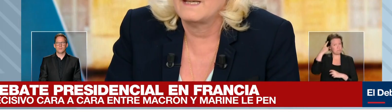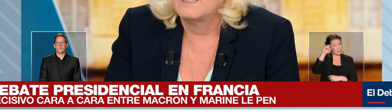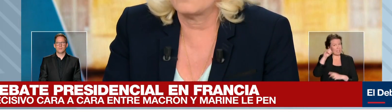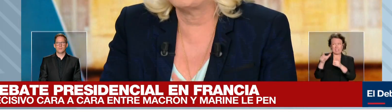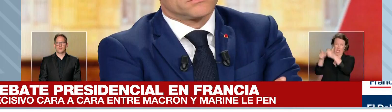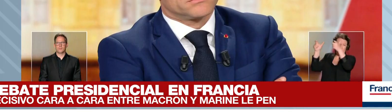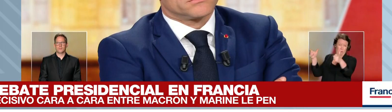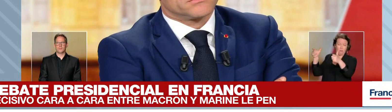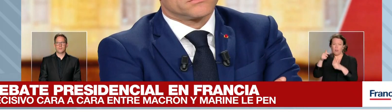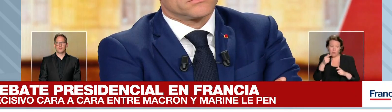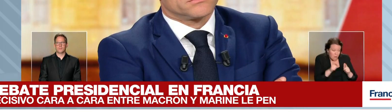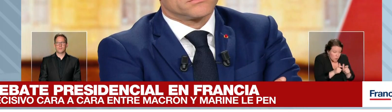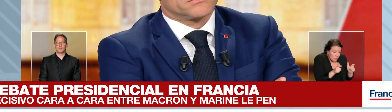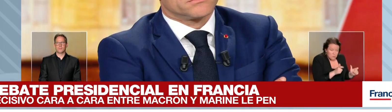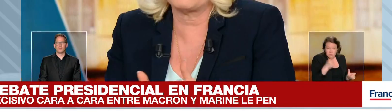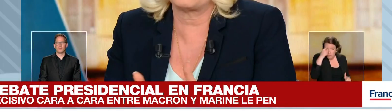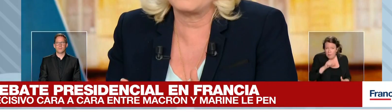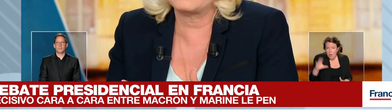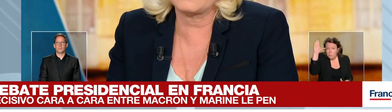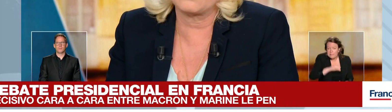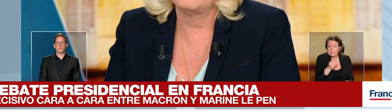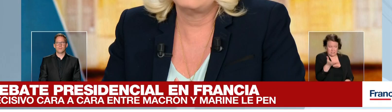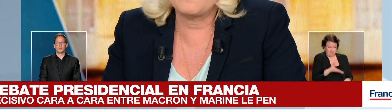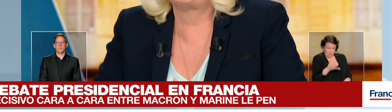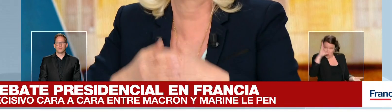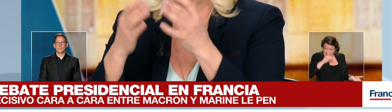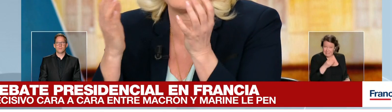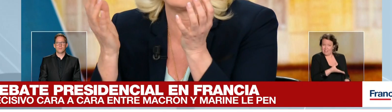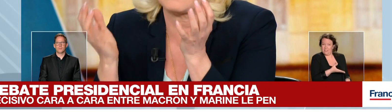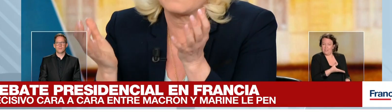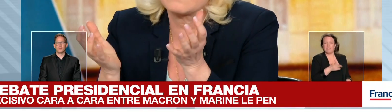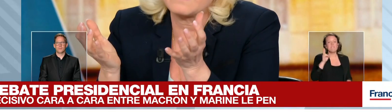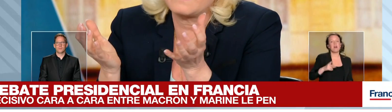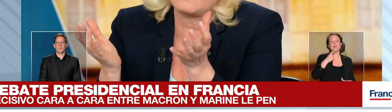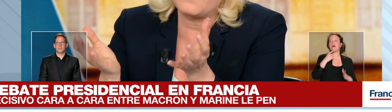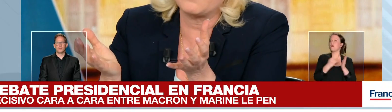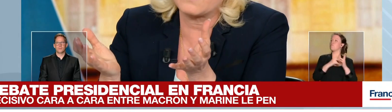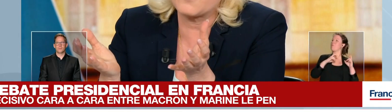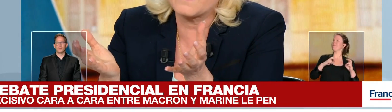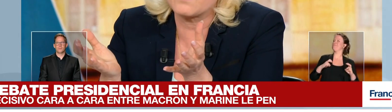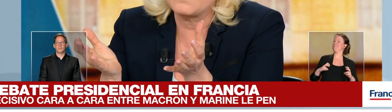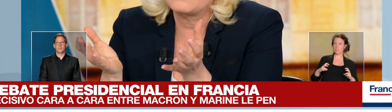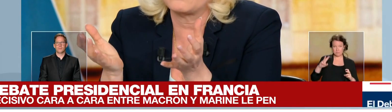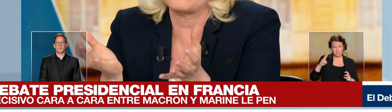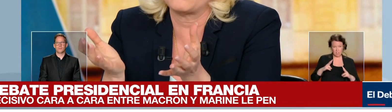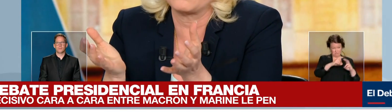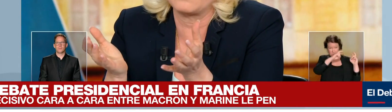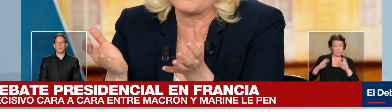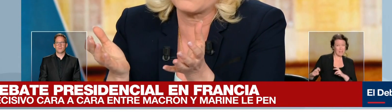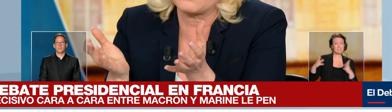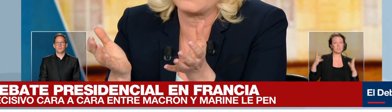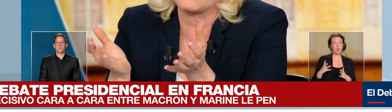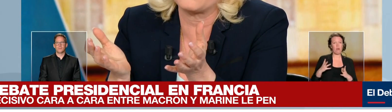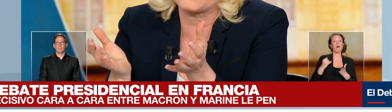siempre es para los grandes y no para los pequeños. Cuando usted habla de disminución de impuestos para los franceses, usted dijo que lo